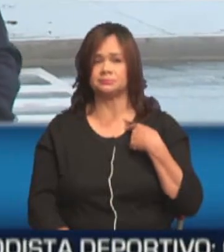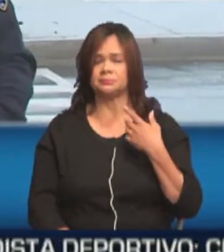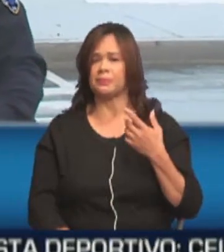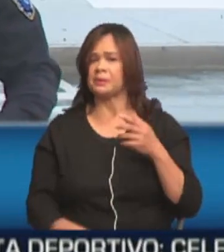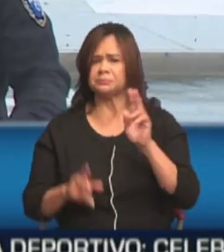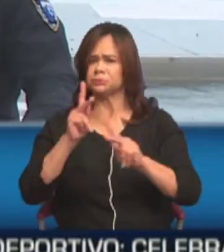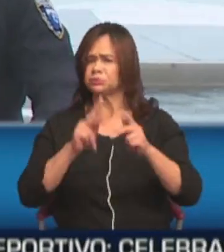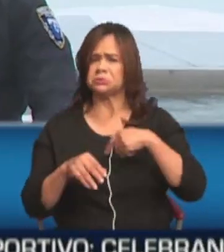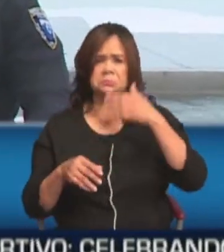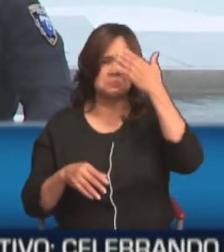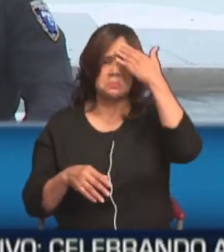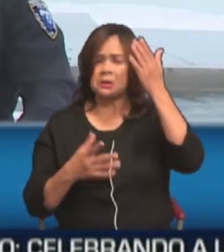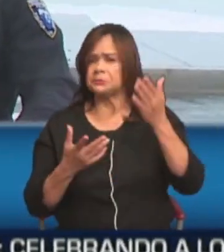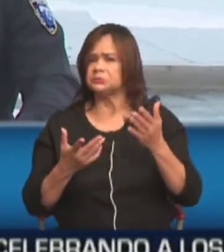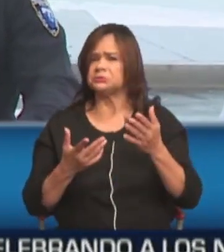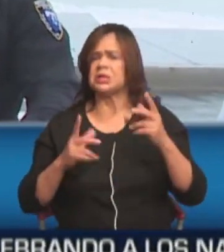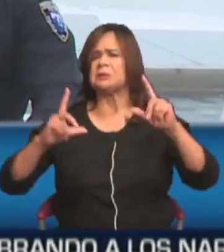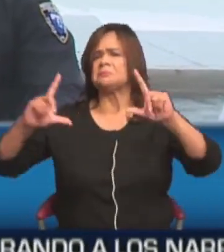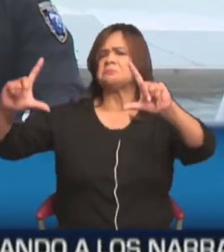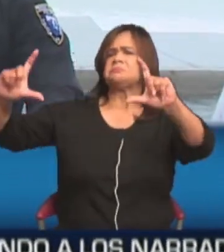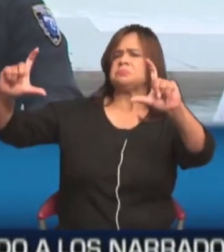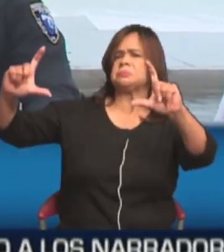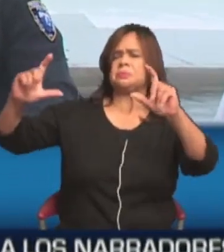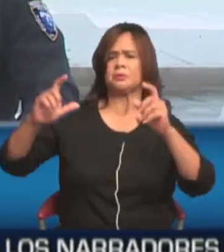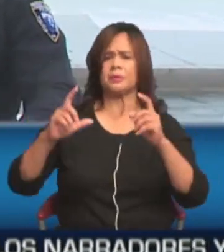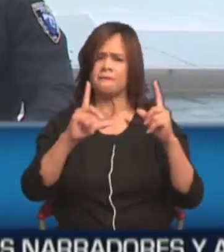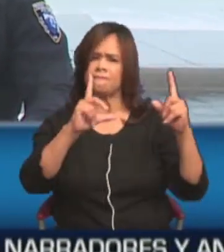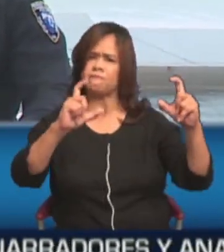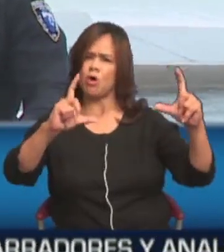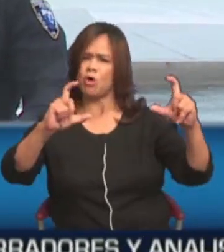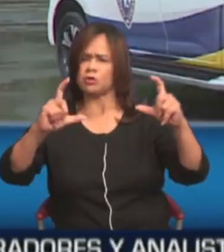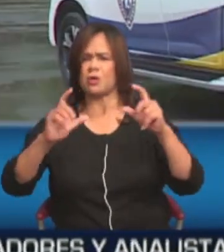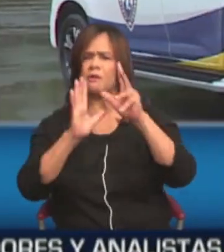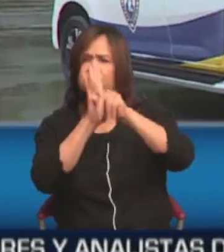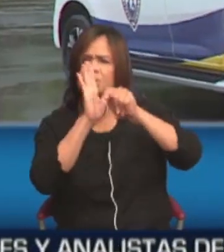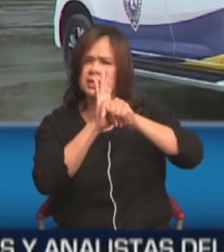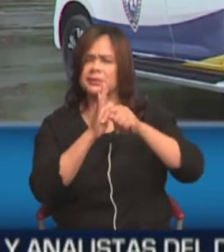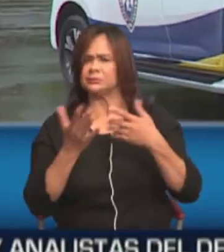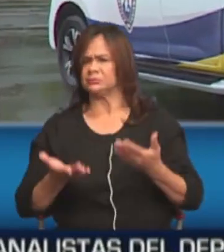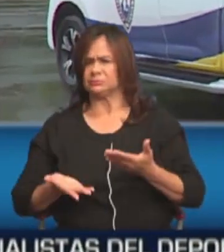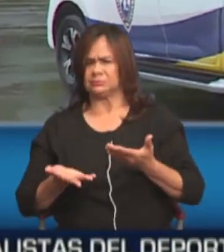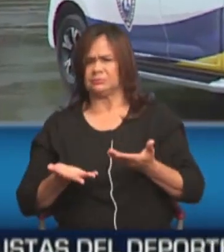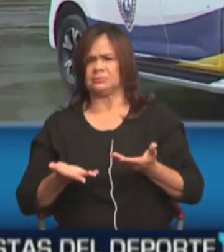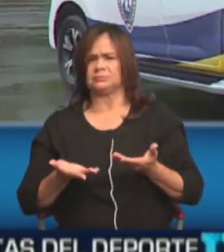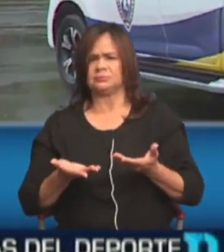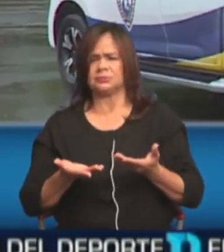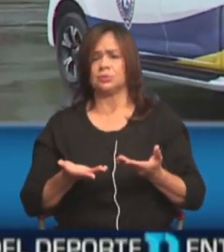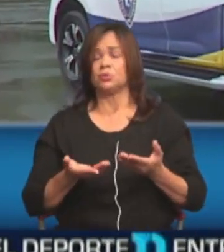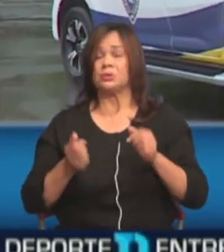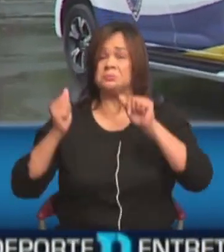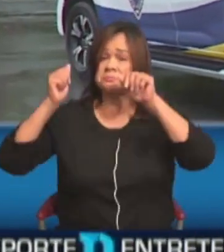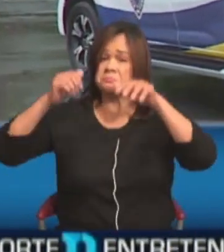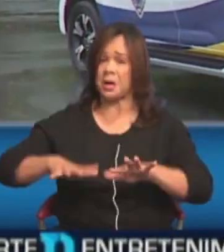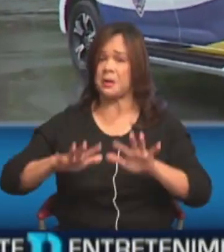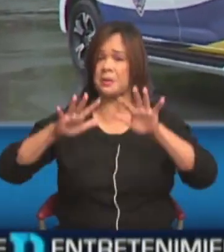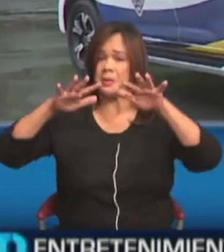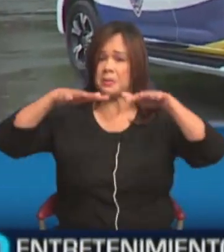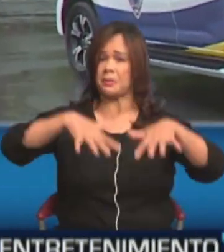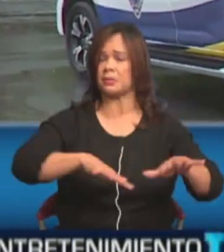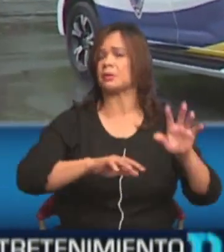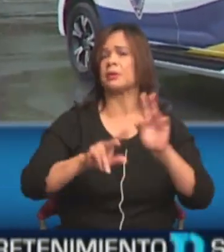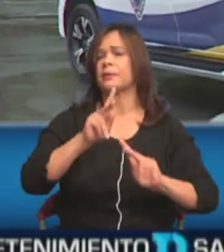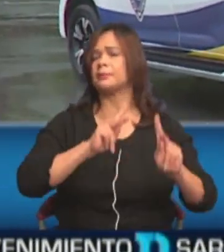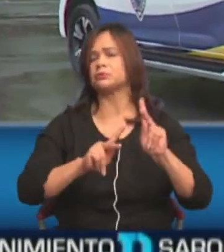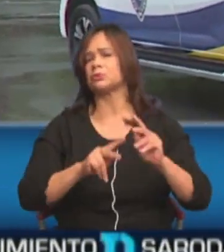inconscientes, vienen a hacerse selfie, a tomarse fotos, a hacer videos. Cuando estos oleajes incrementan, los ciudadanos vienen